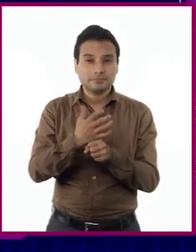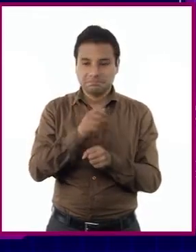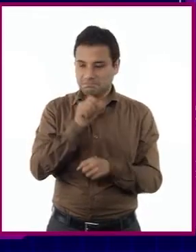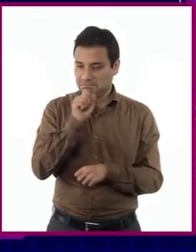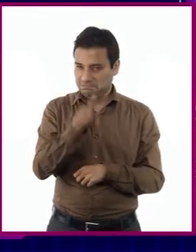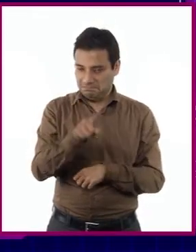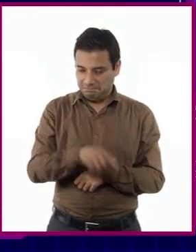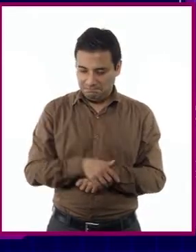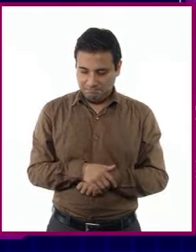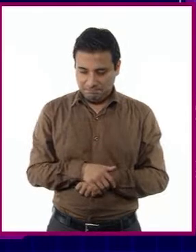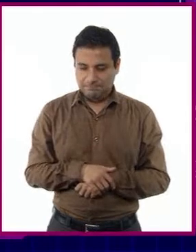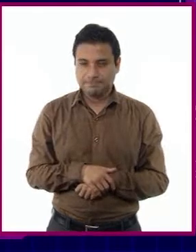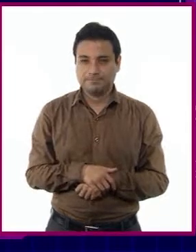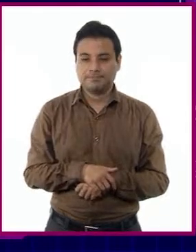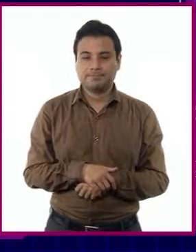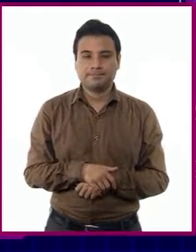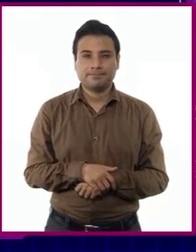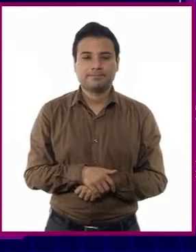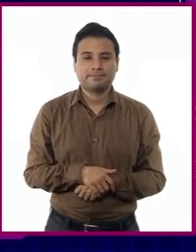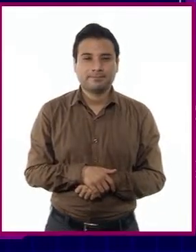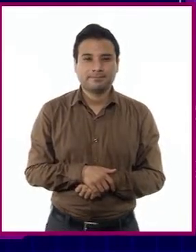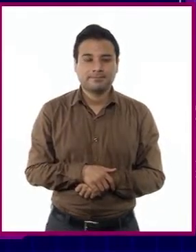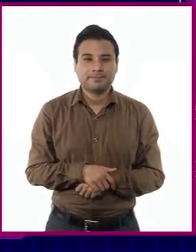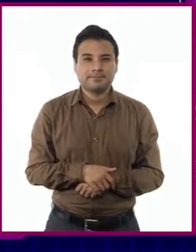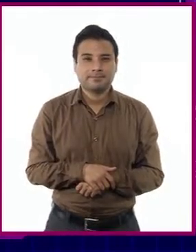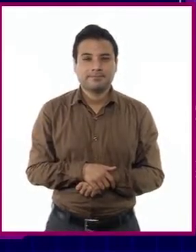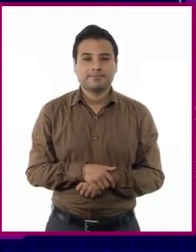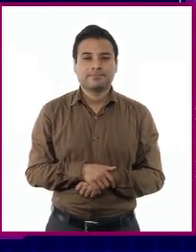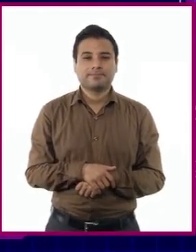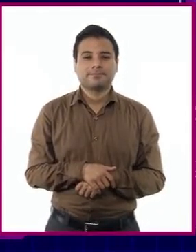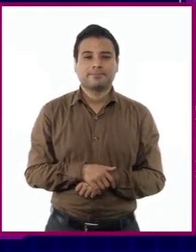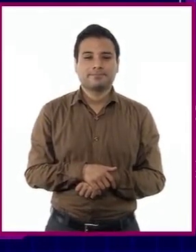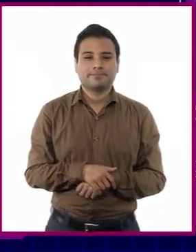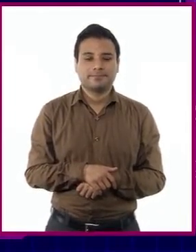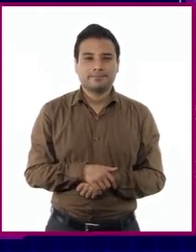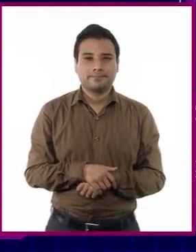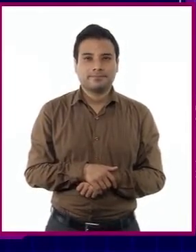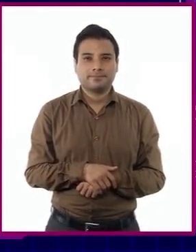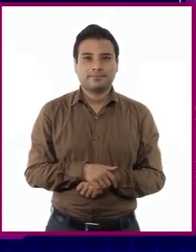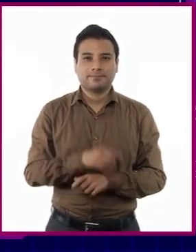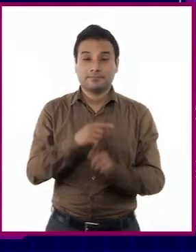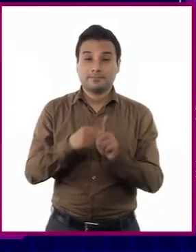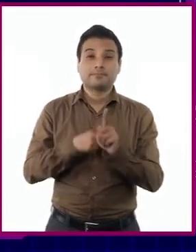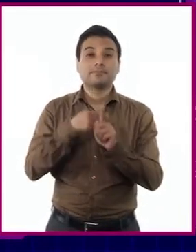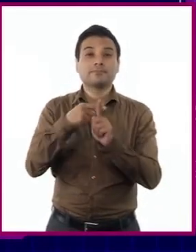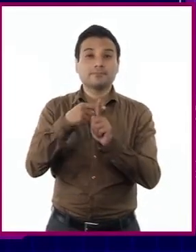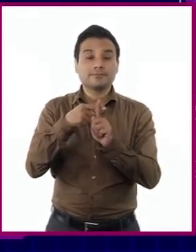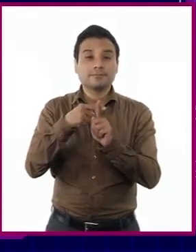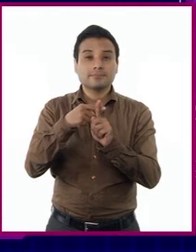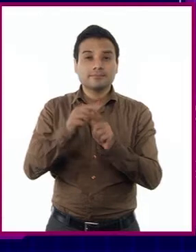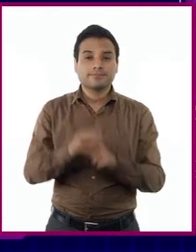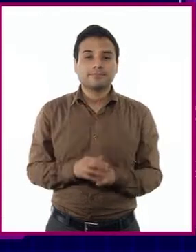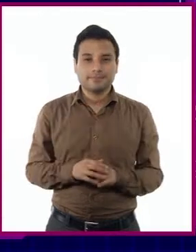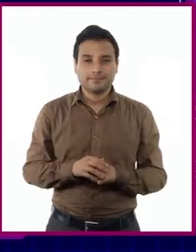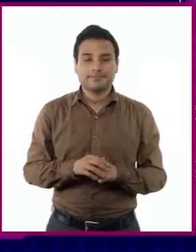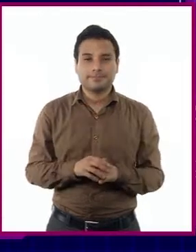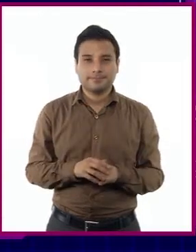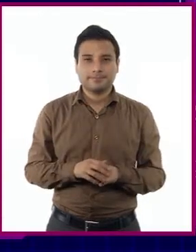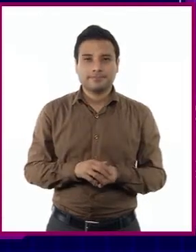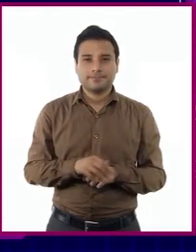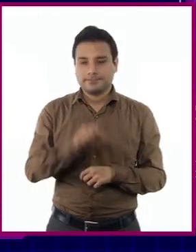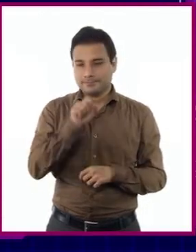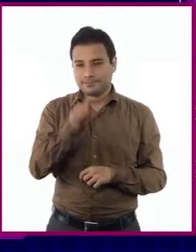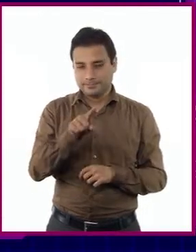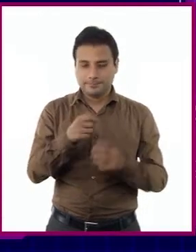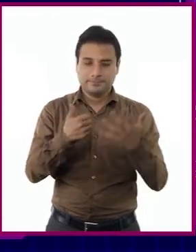del prisma triangular recto número cinco por su altura más el área de la base del